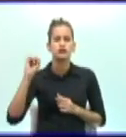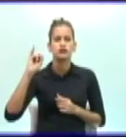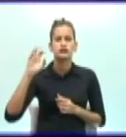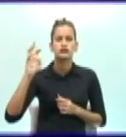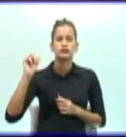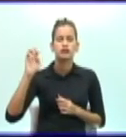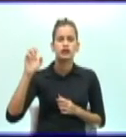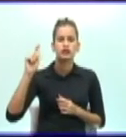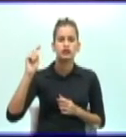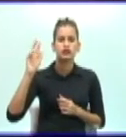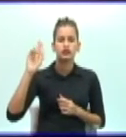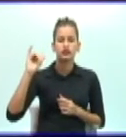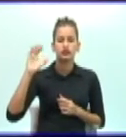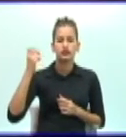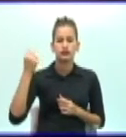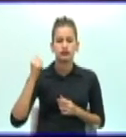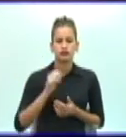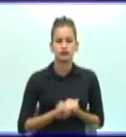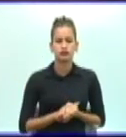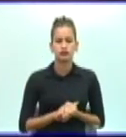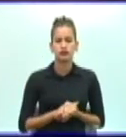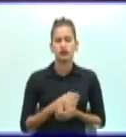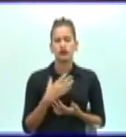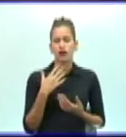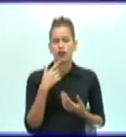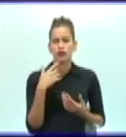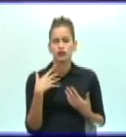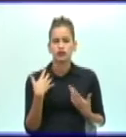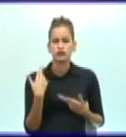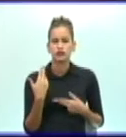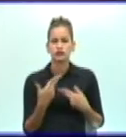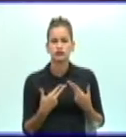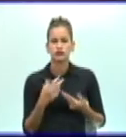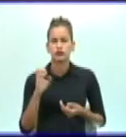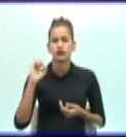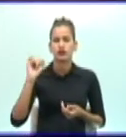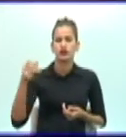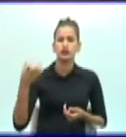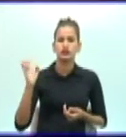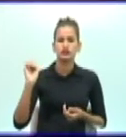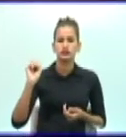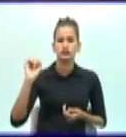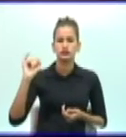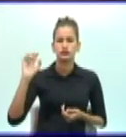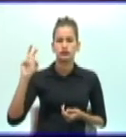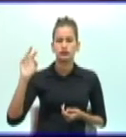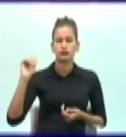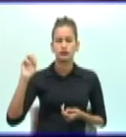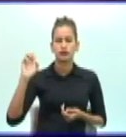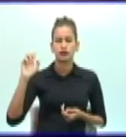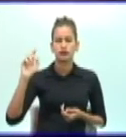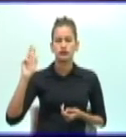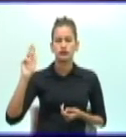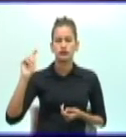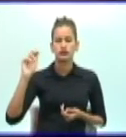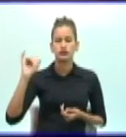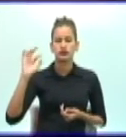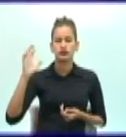cómo construimos el eje de simetría de un ángulo y qué nombre recibe.